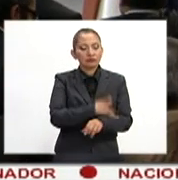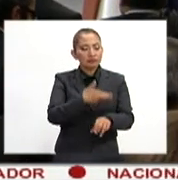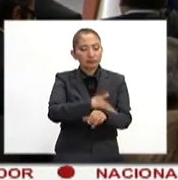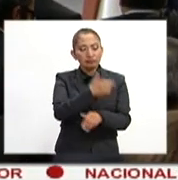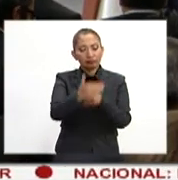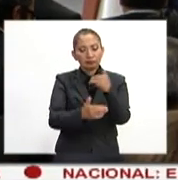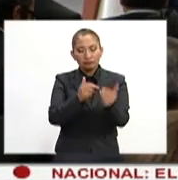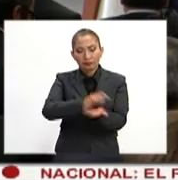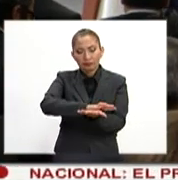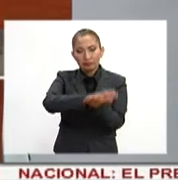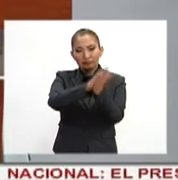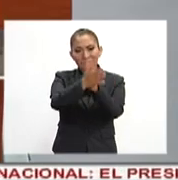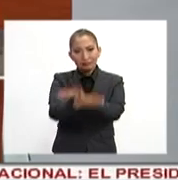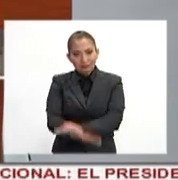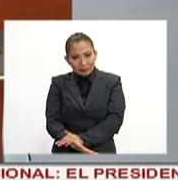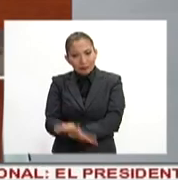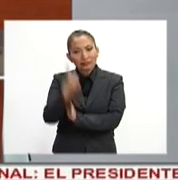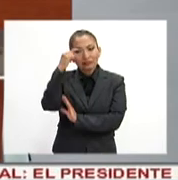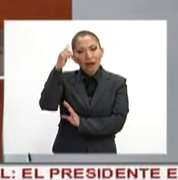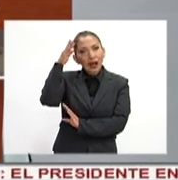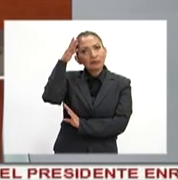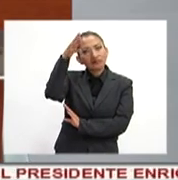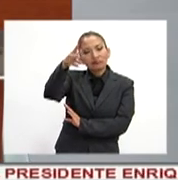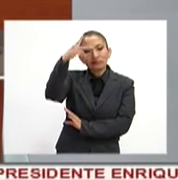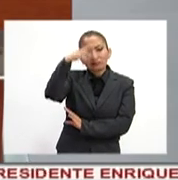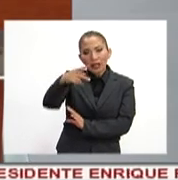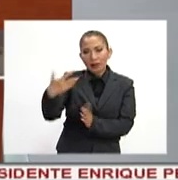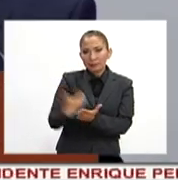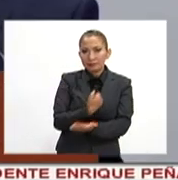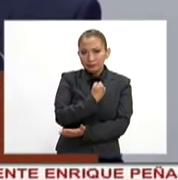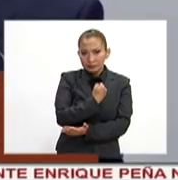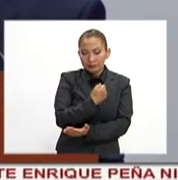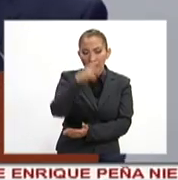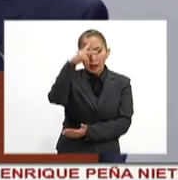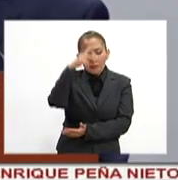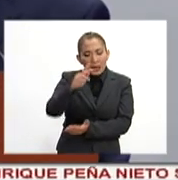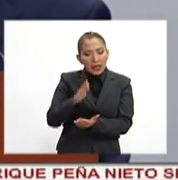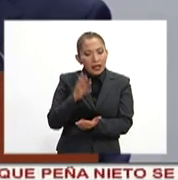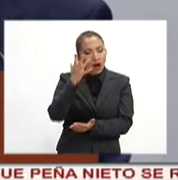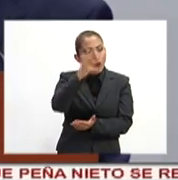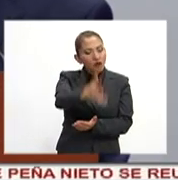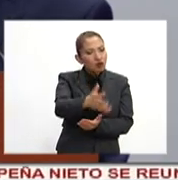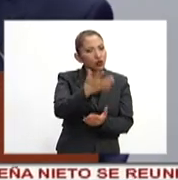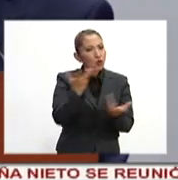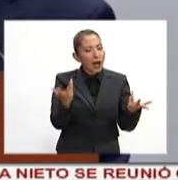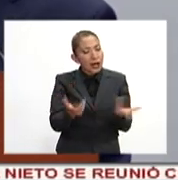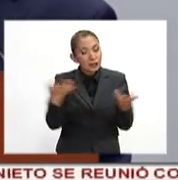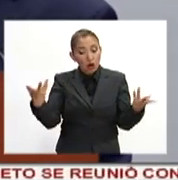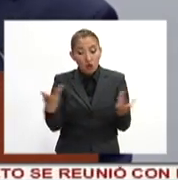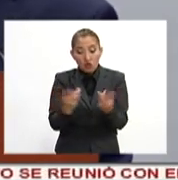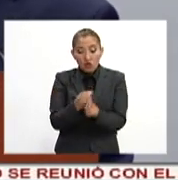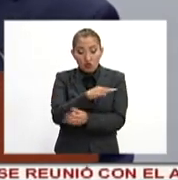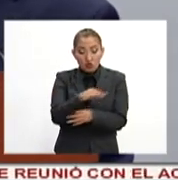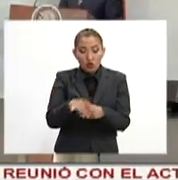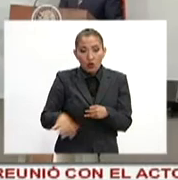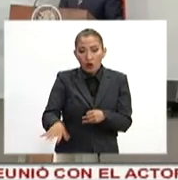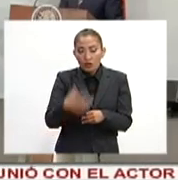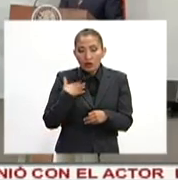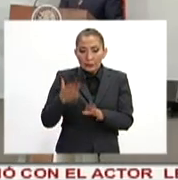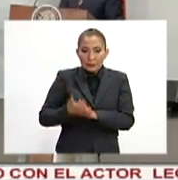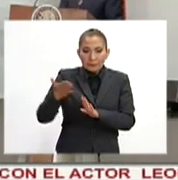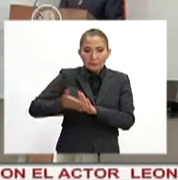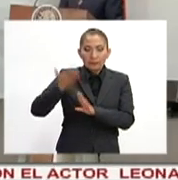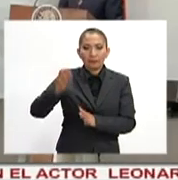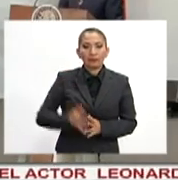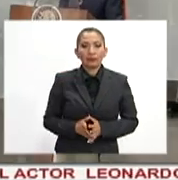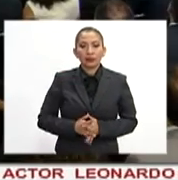proceso de transformación hacia un México ganador, hacia un México del futuro que juntos estamos